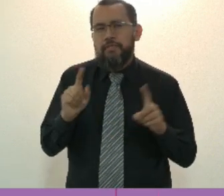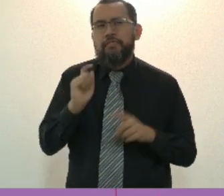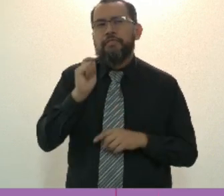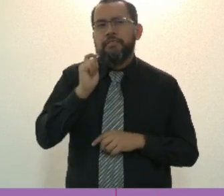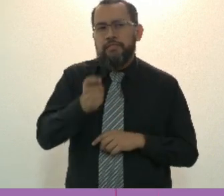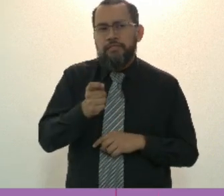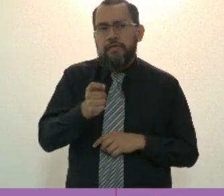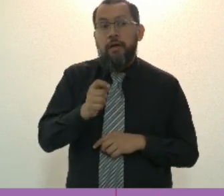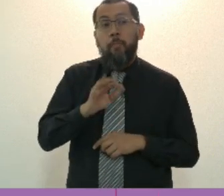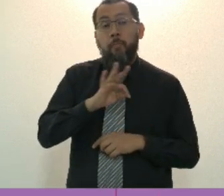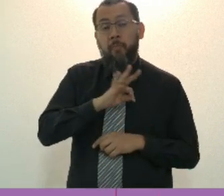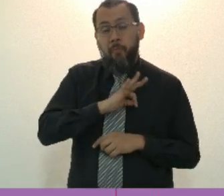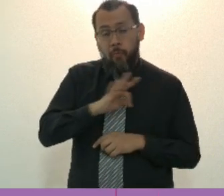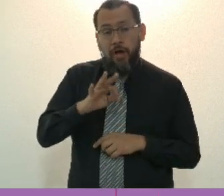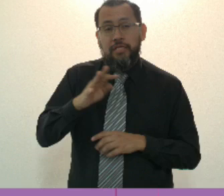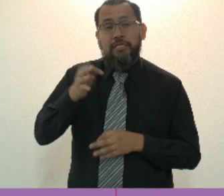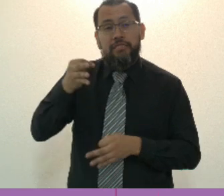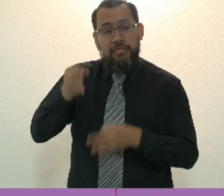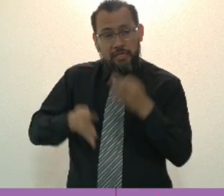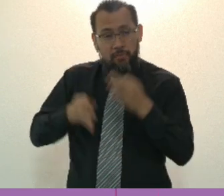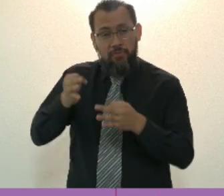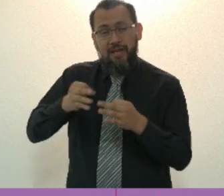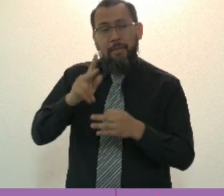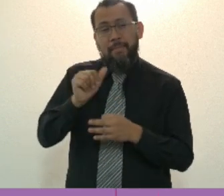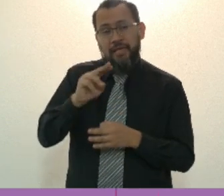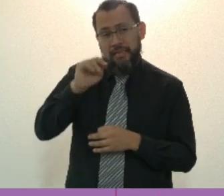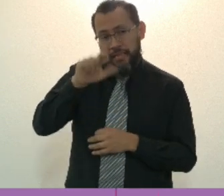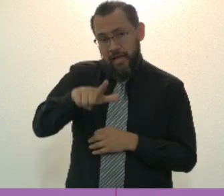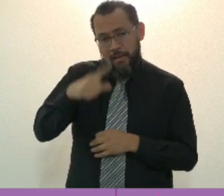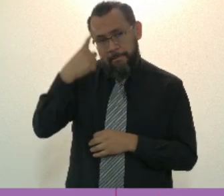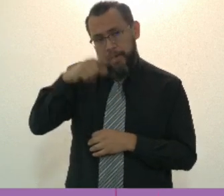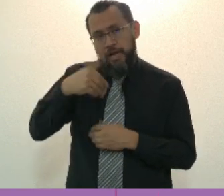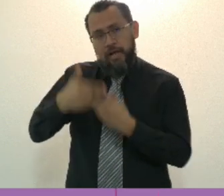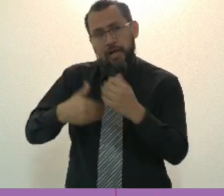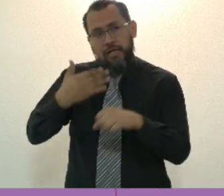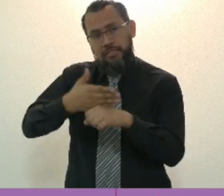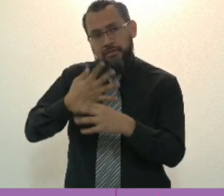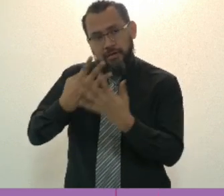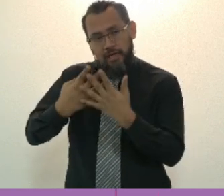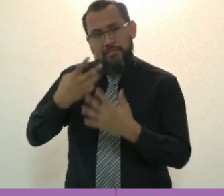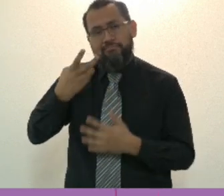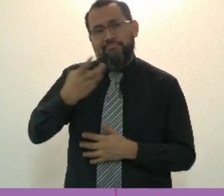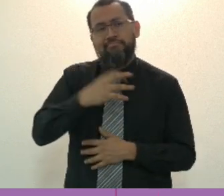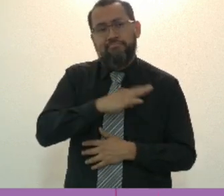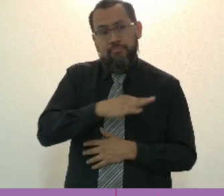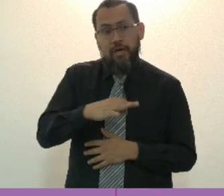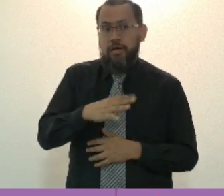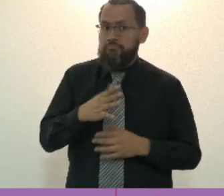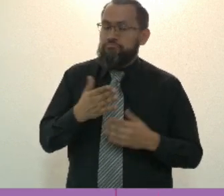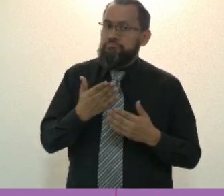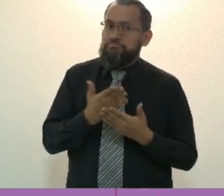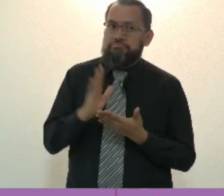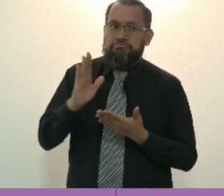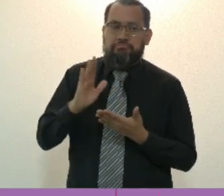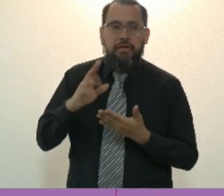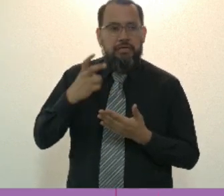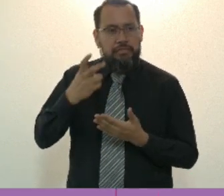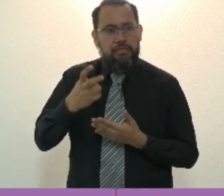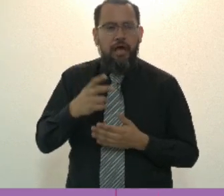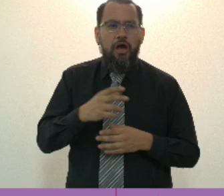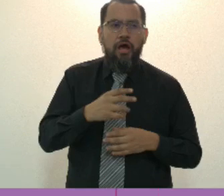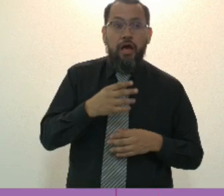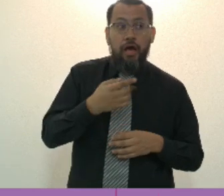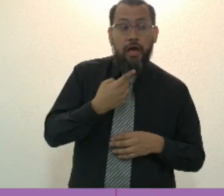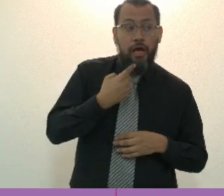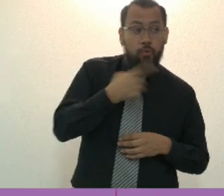puede ir por el área penal. O sea, y se van en cuerdas, decíamos, en cuerdas separadas. O sea, te juzgan por un lado y